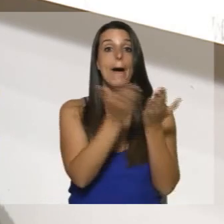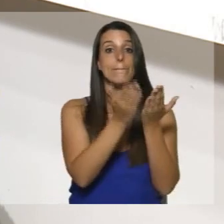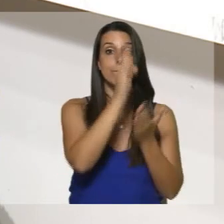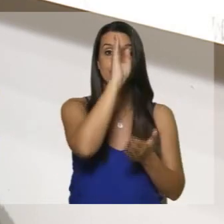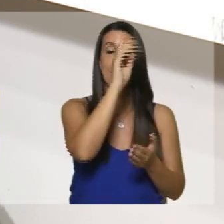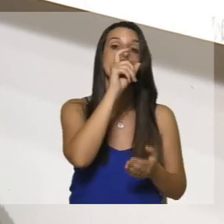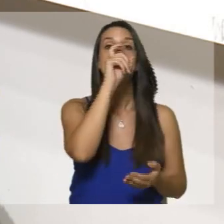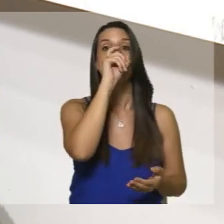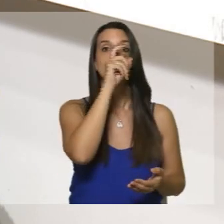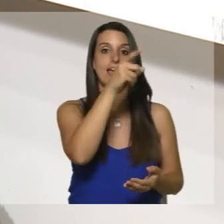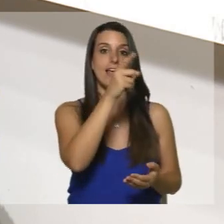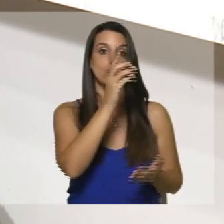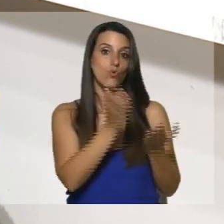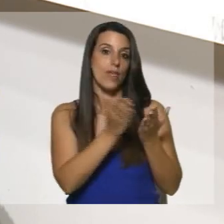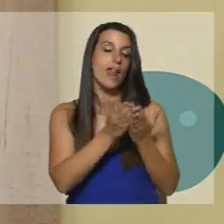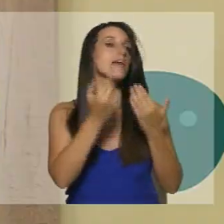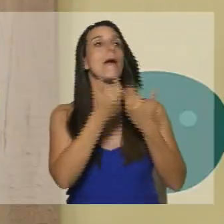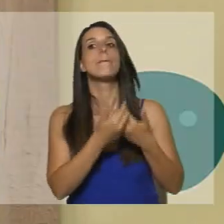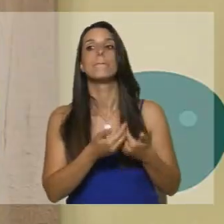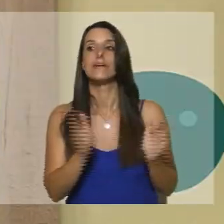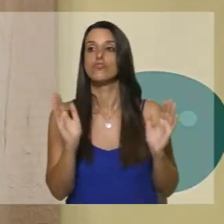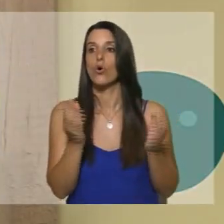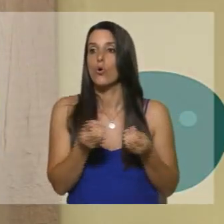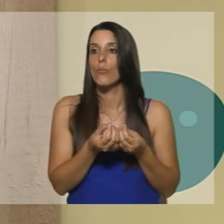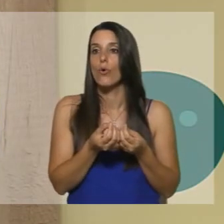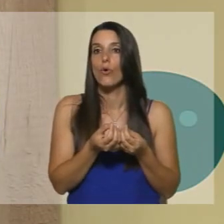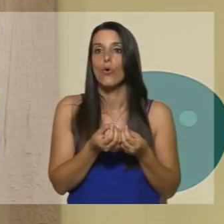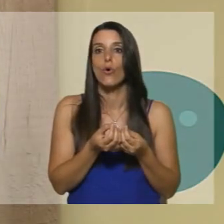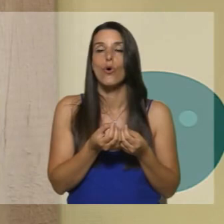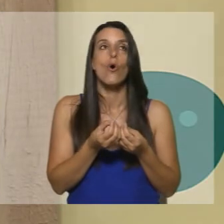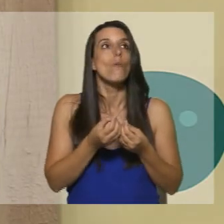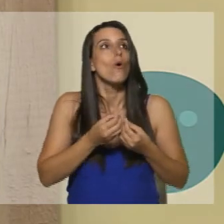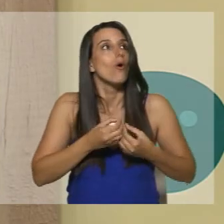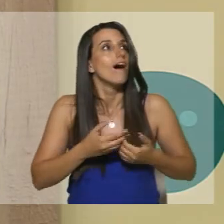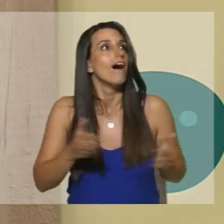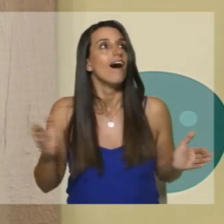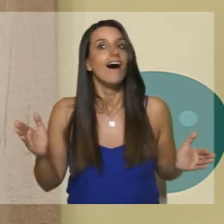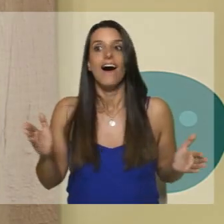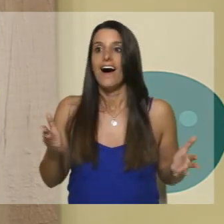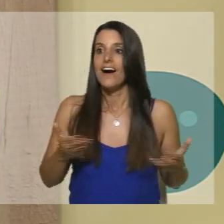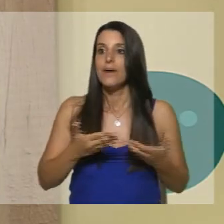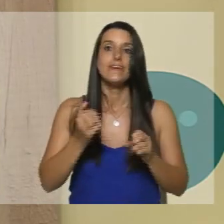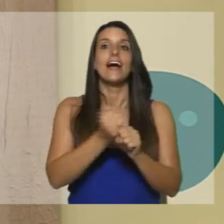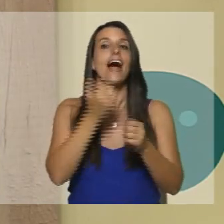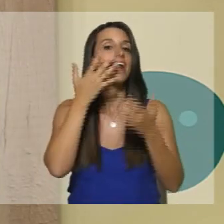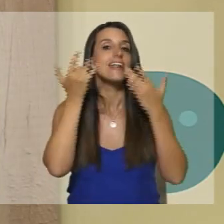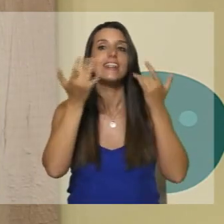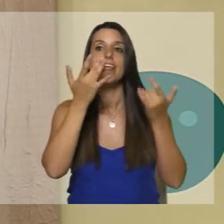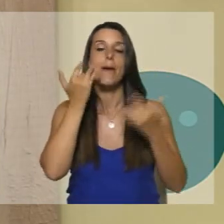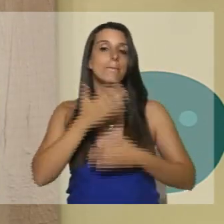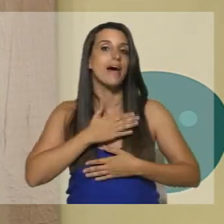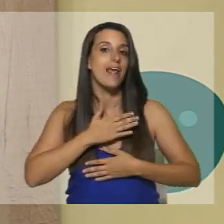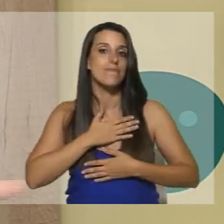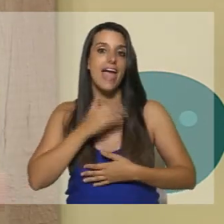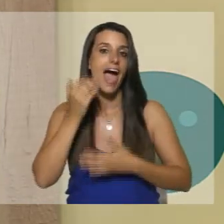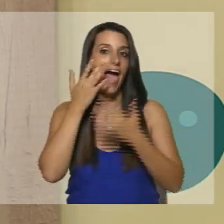Aires. Y bueno, y ahí comenzó todo un nuevo, fue como que se me abrió un nuevo mundo de la mano del arte, porque para mí es